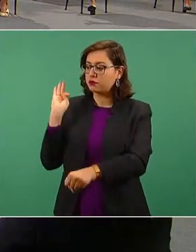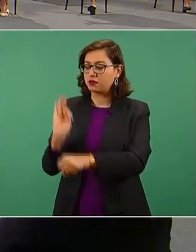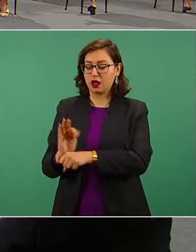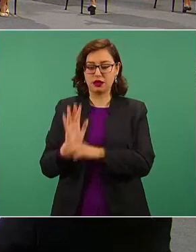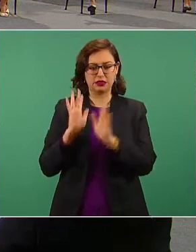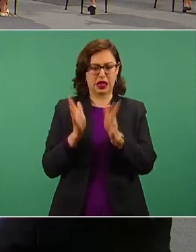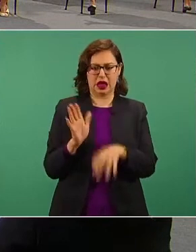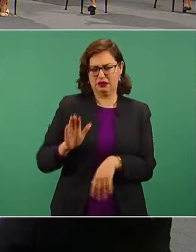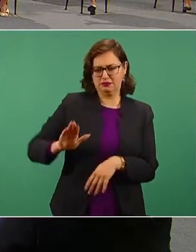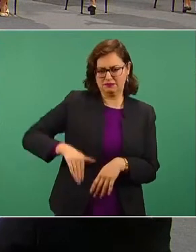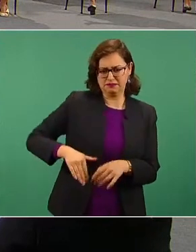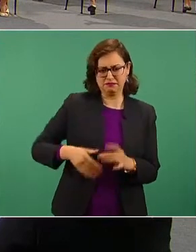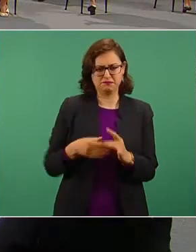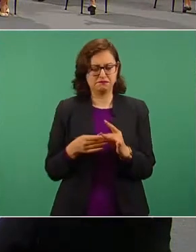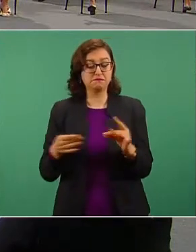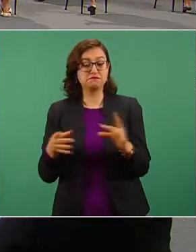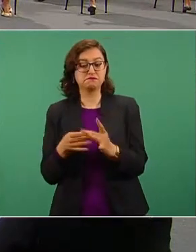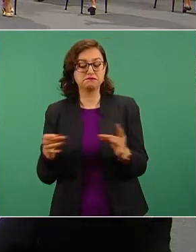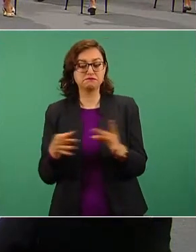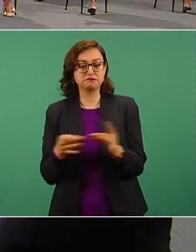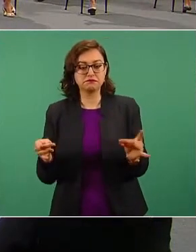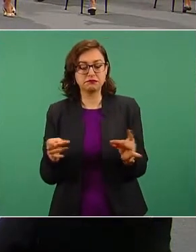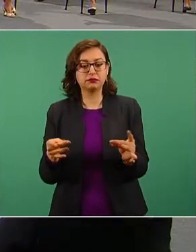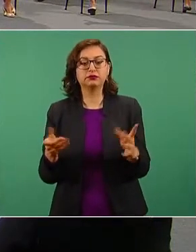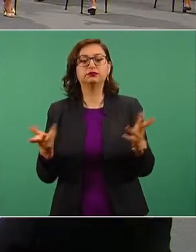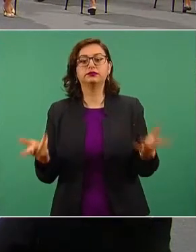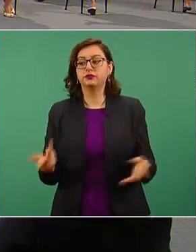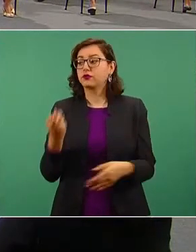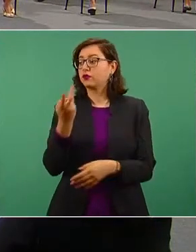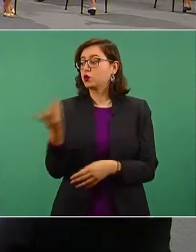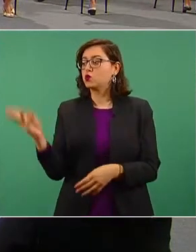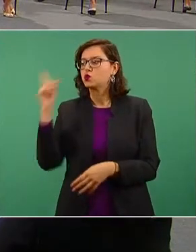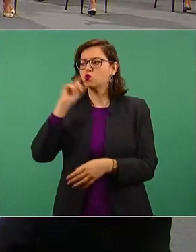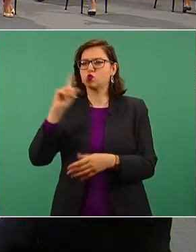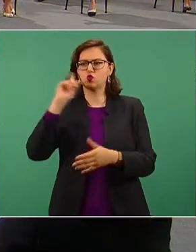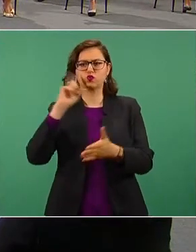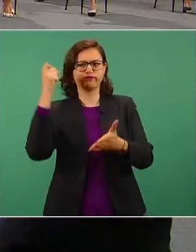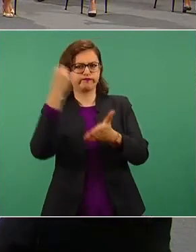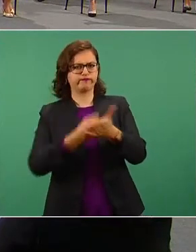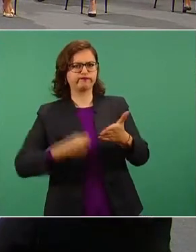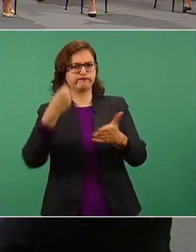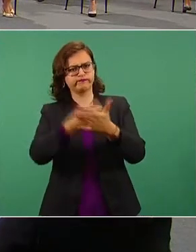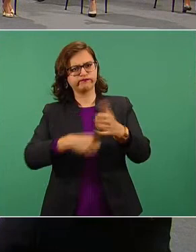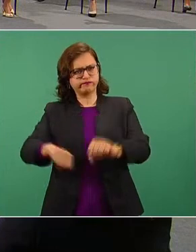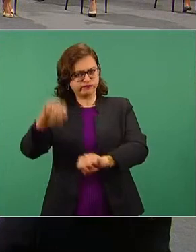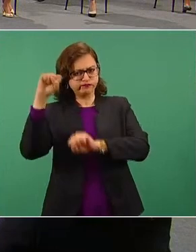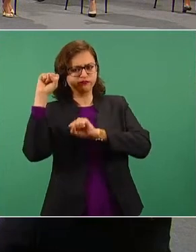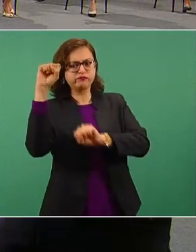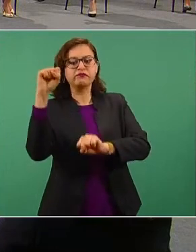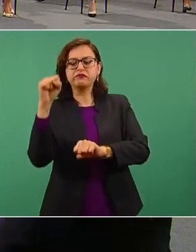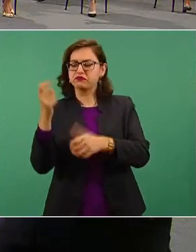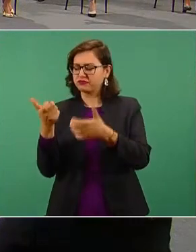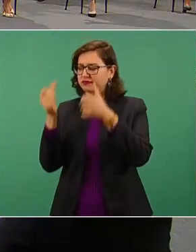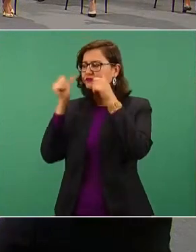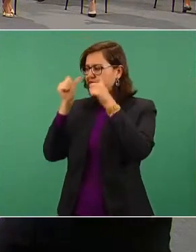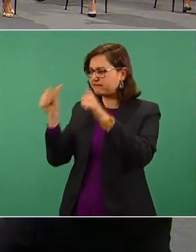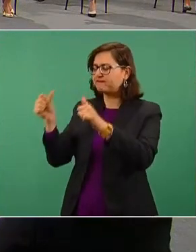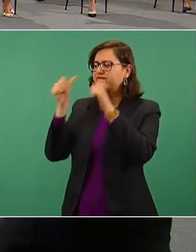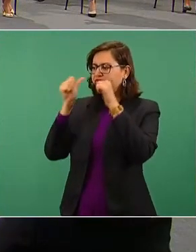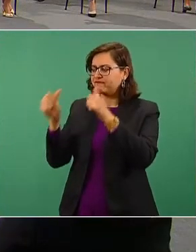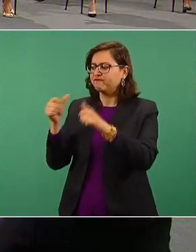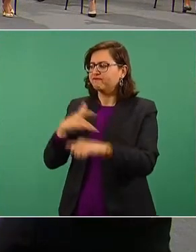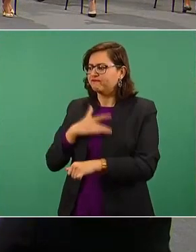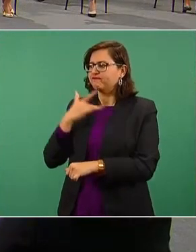haciendo. Somos un gobierno que escucha la protesta de las mujeres en las calles y nos duele e indigna